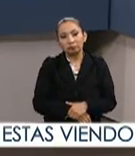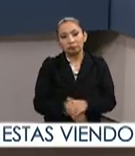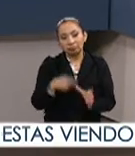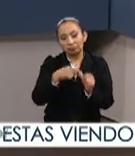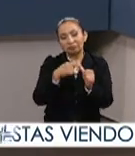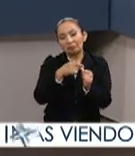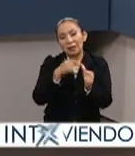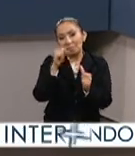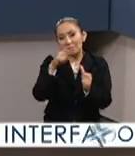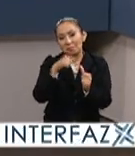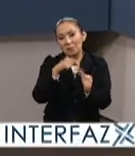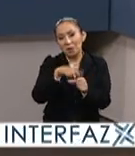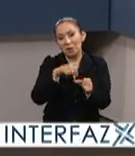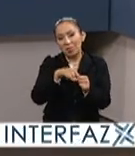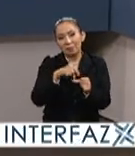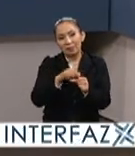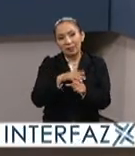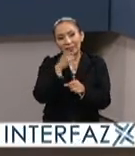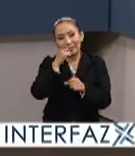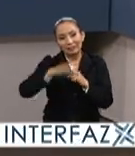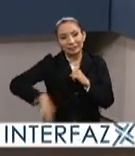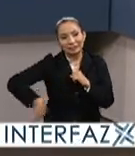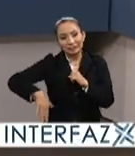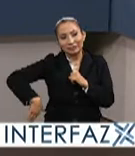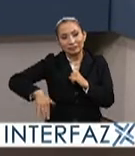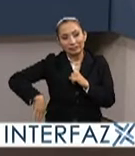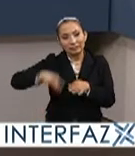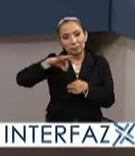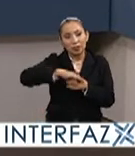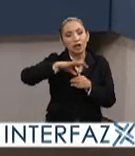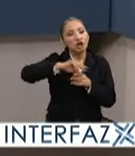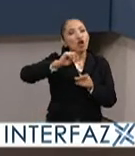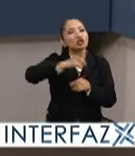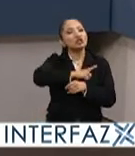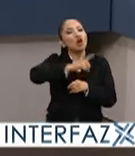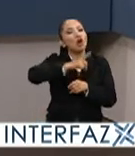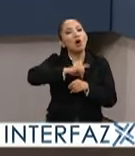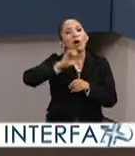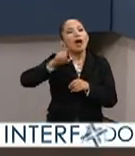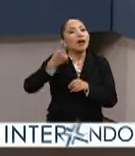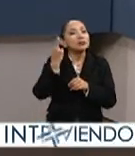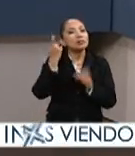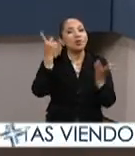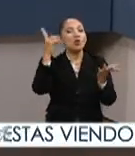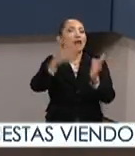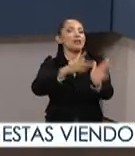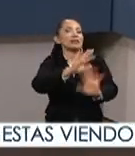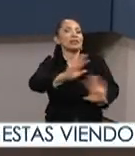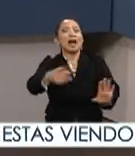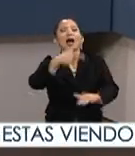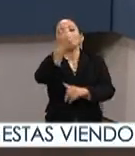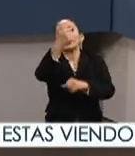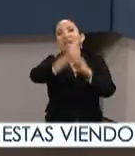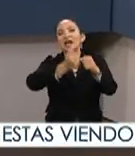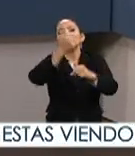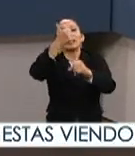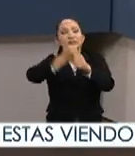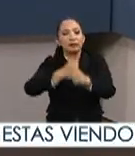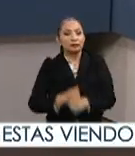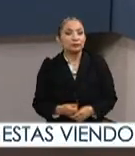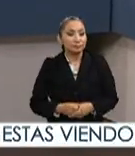pues es parte de ello. Así es, porque como bien lo dices, votar no es solamente una cuestión de una vez cada 6